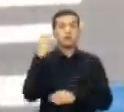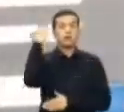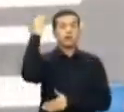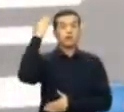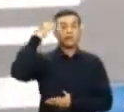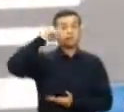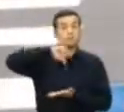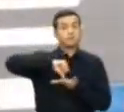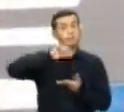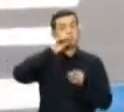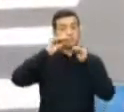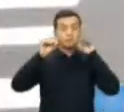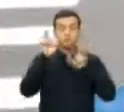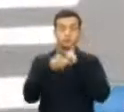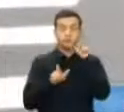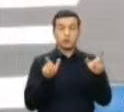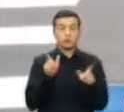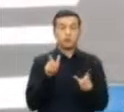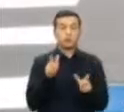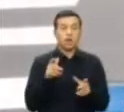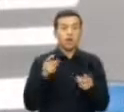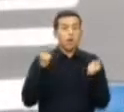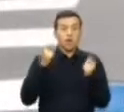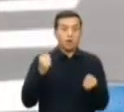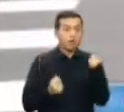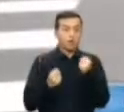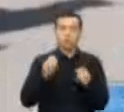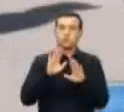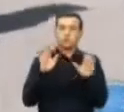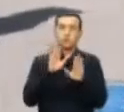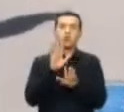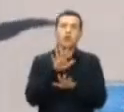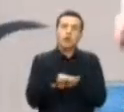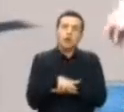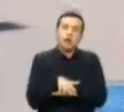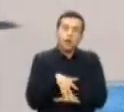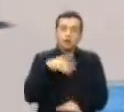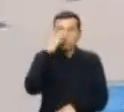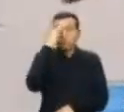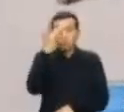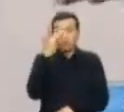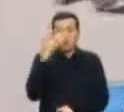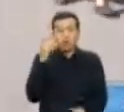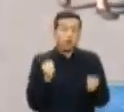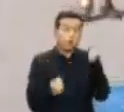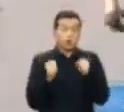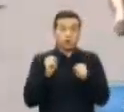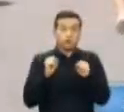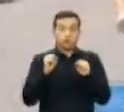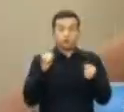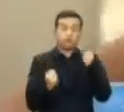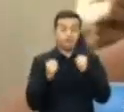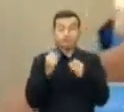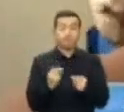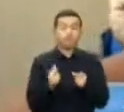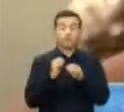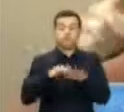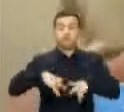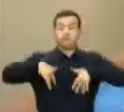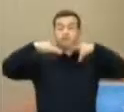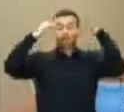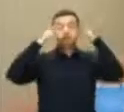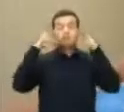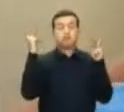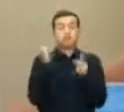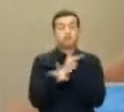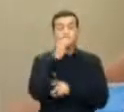de su negocio. Como ambateño toca limpiar por aseo, hasta por seguridad. No ve que es resbaloso, puede una persona caminar, se resbala y se cae. Para